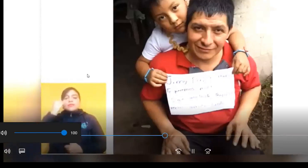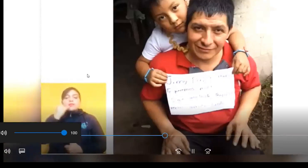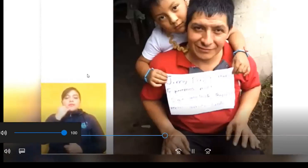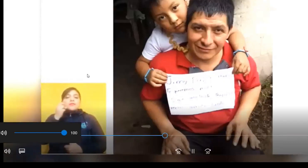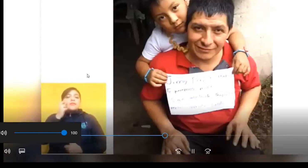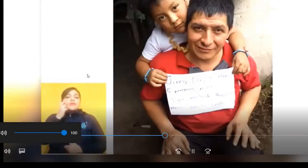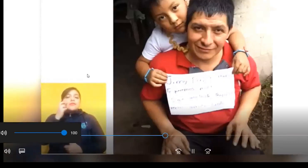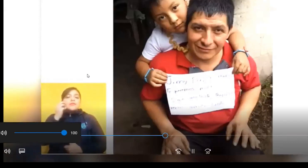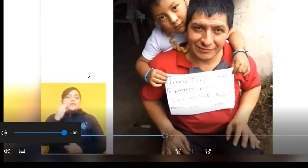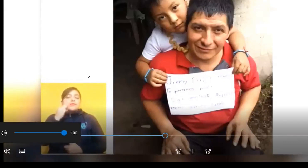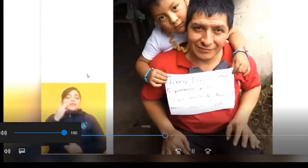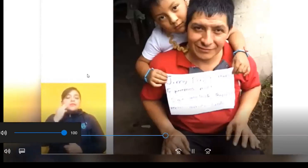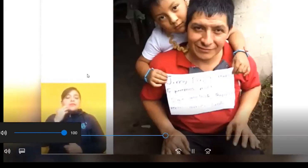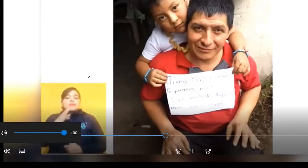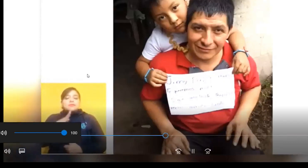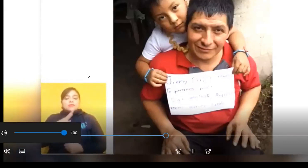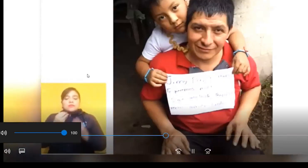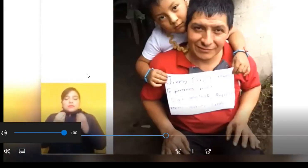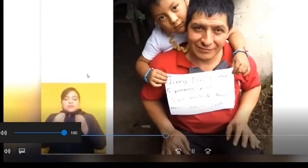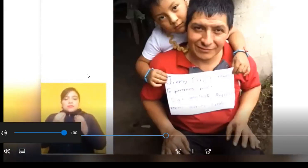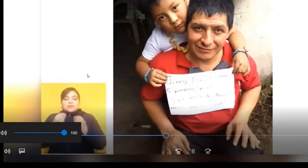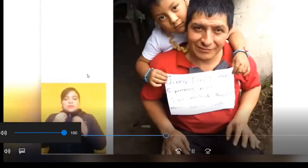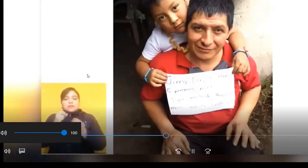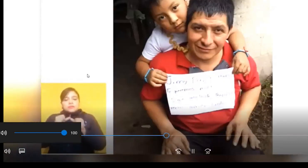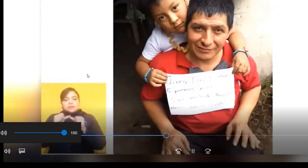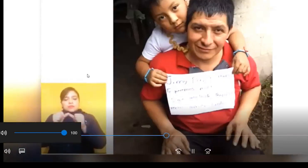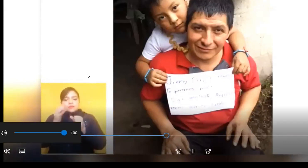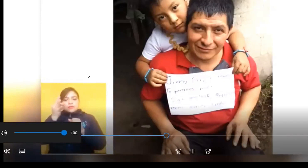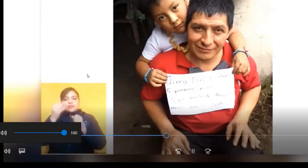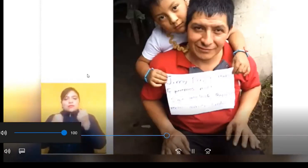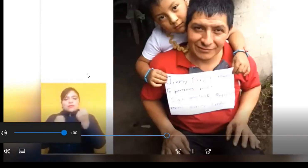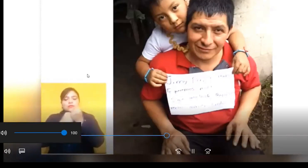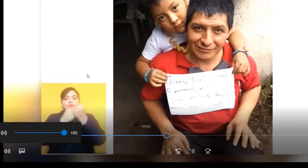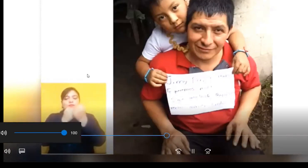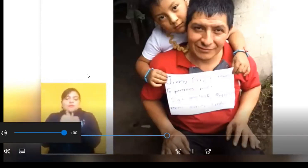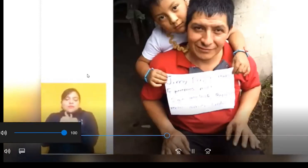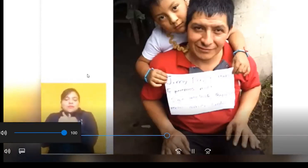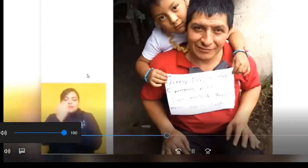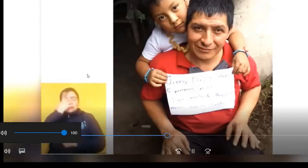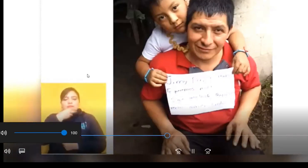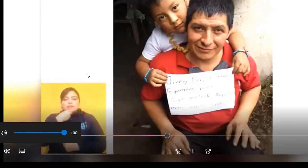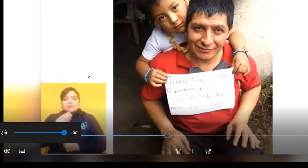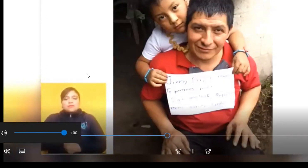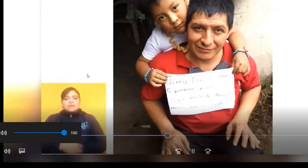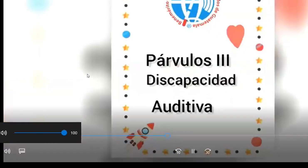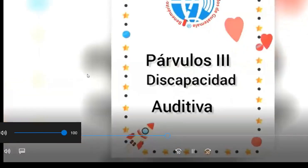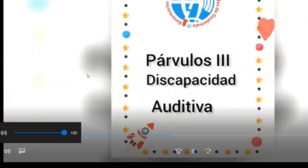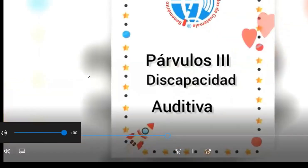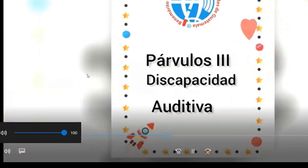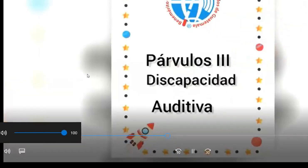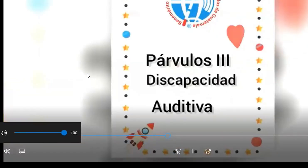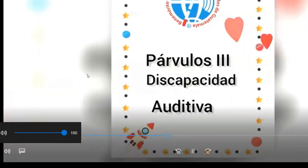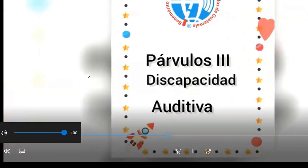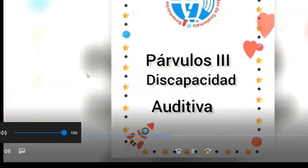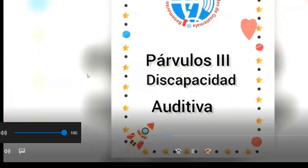Jimmy, papá y mamá te queremos mucho, sigue adelante, te apoyaremos, amor lindo.